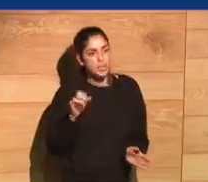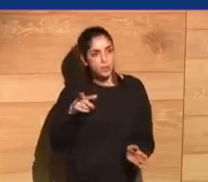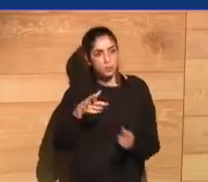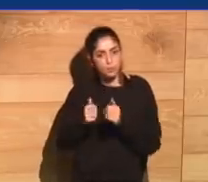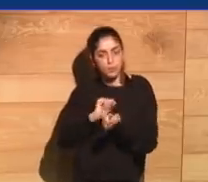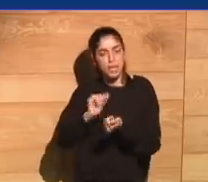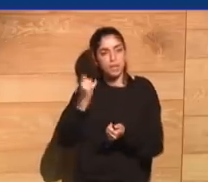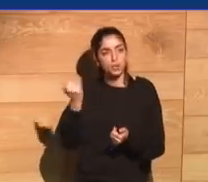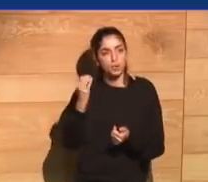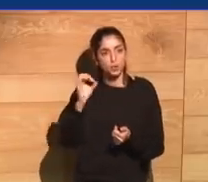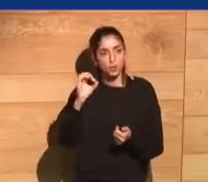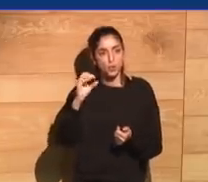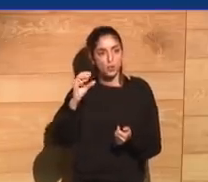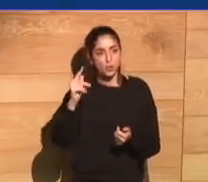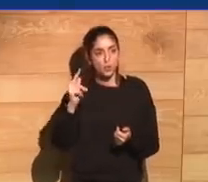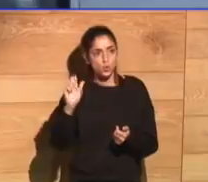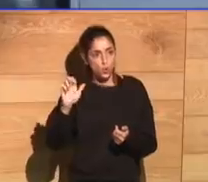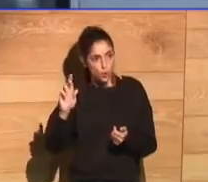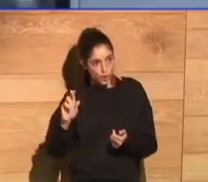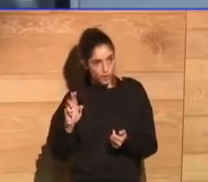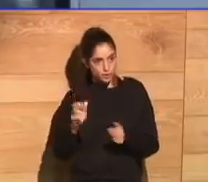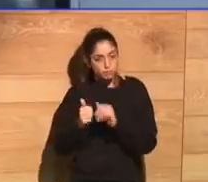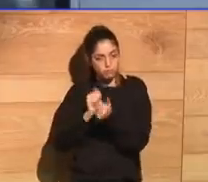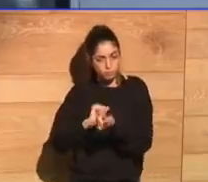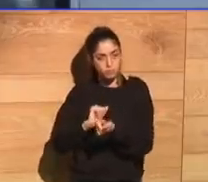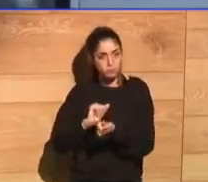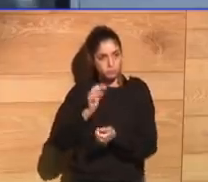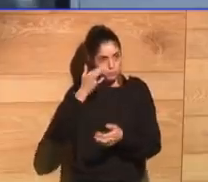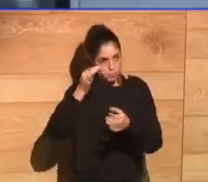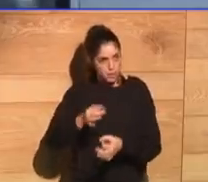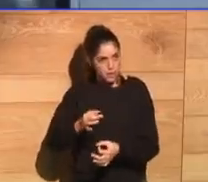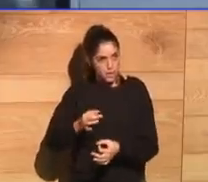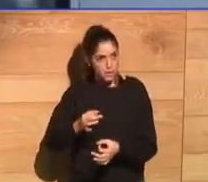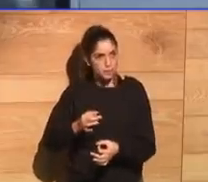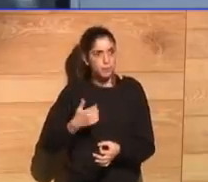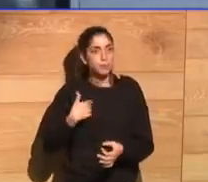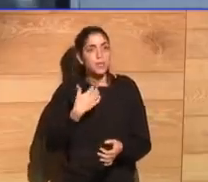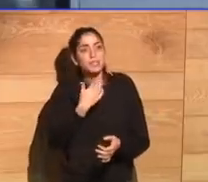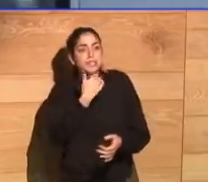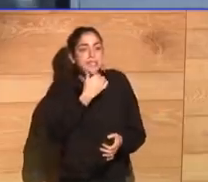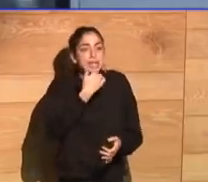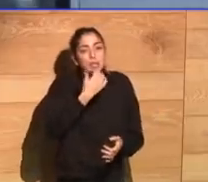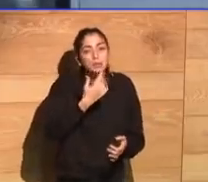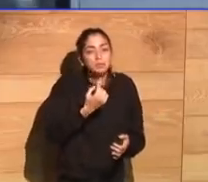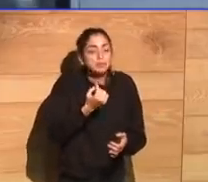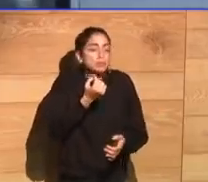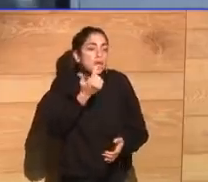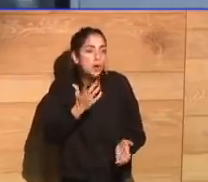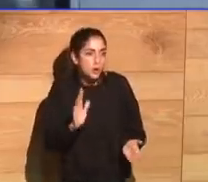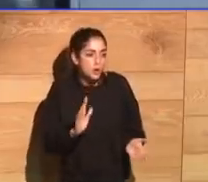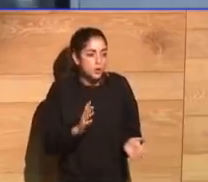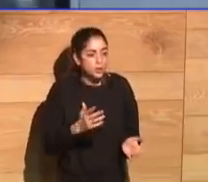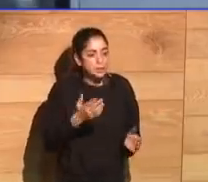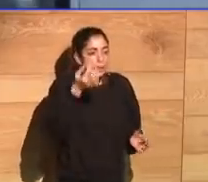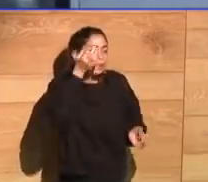de Nolan en este programa? ¿Es verdad que se ha imitado al Joker de Nolan bueno, en este programa? De forma muy vaga. Es como un pequeño apunte.